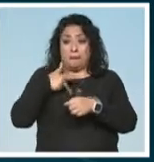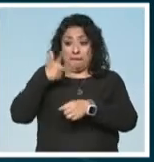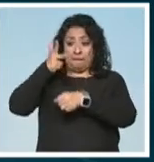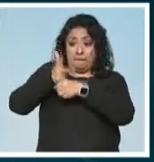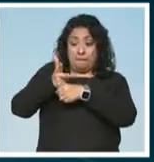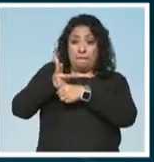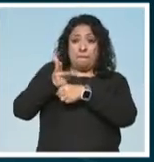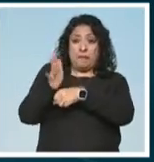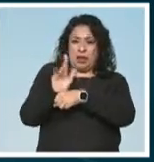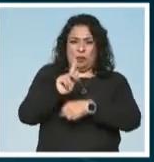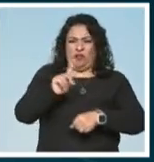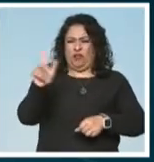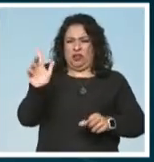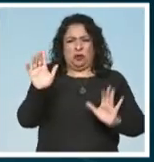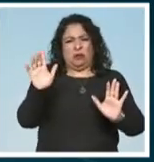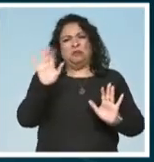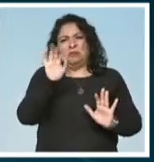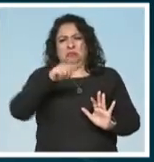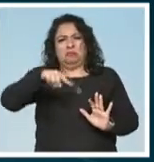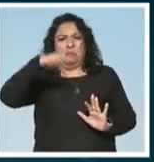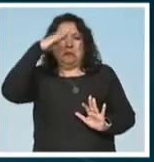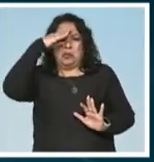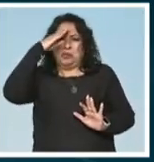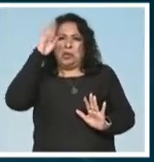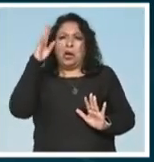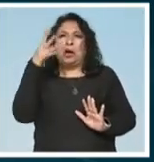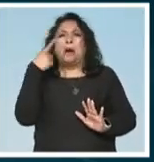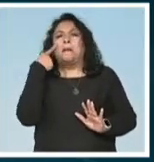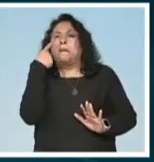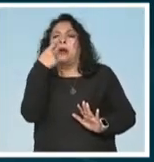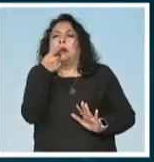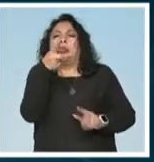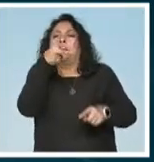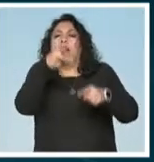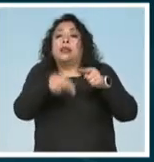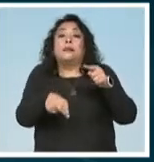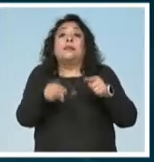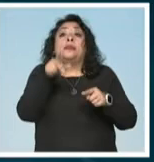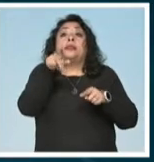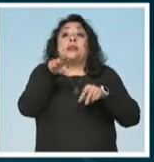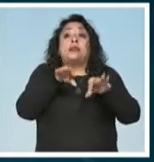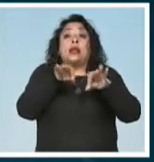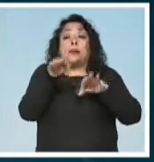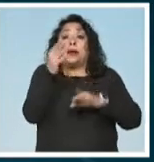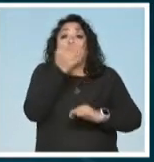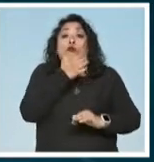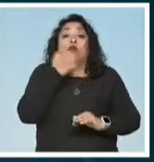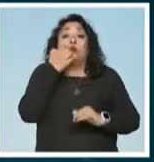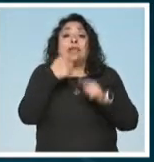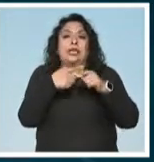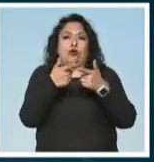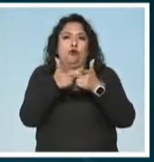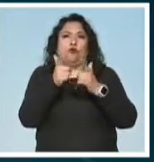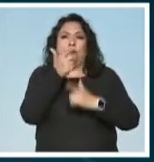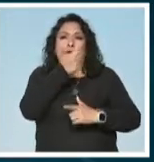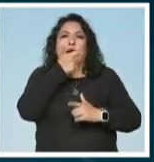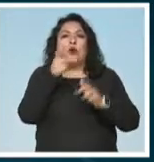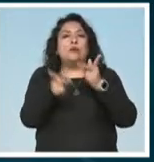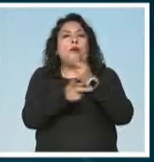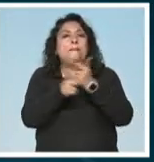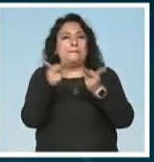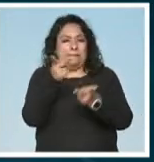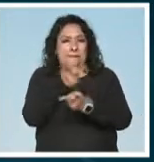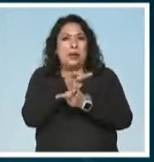película profesional como podría pensarse por lo poco que se alcanza a ver, sino el trabajo escolar de un grupo de alumnos de una